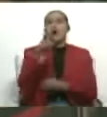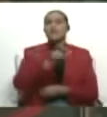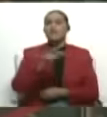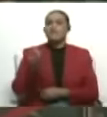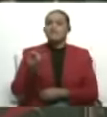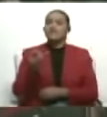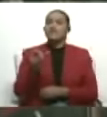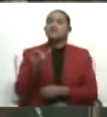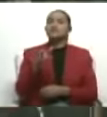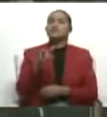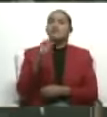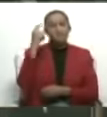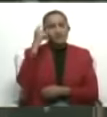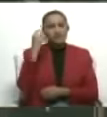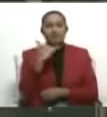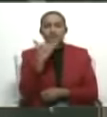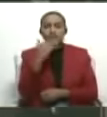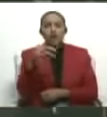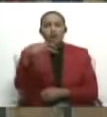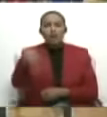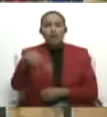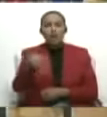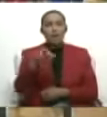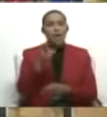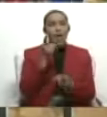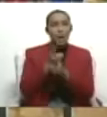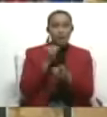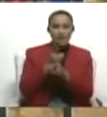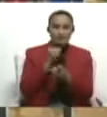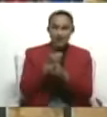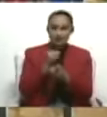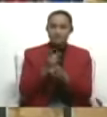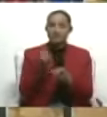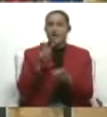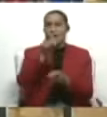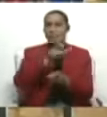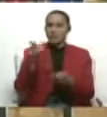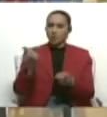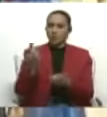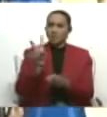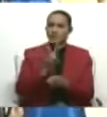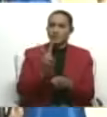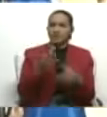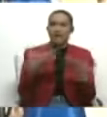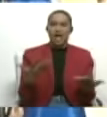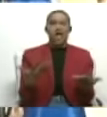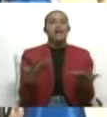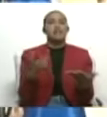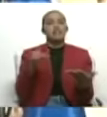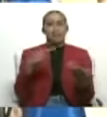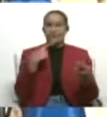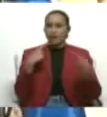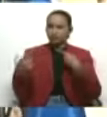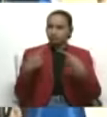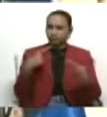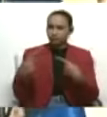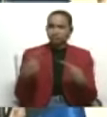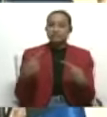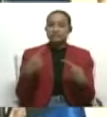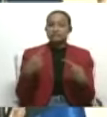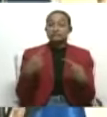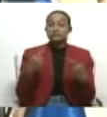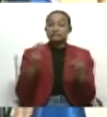concurso de canciones intervención. Hablamos en detalle sobre la cooperación en la arena internacional.